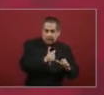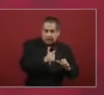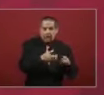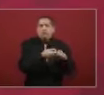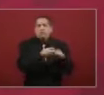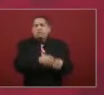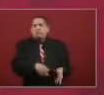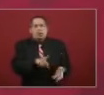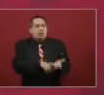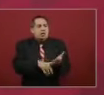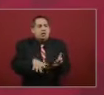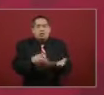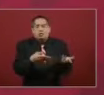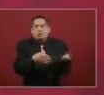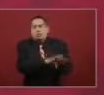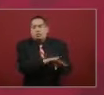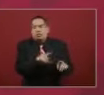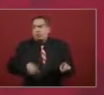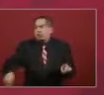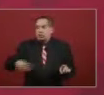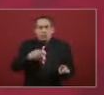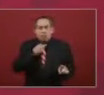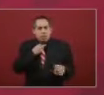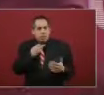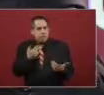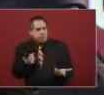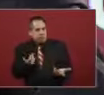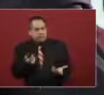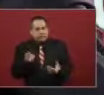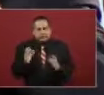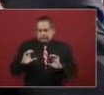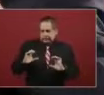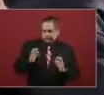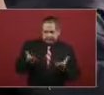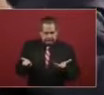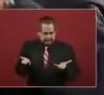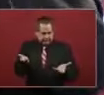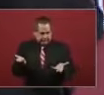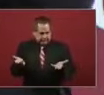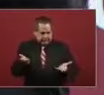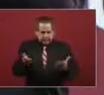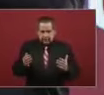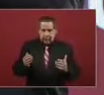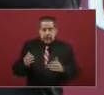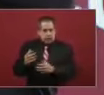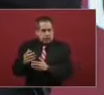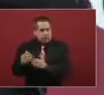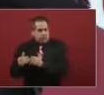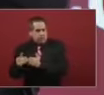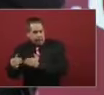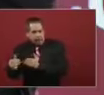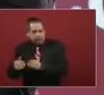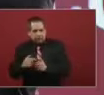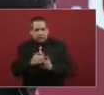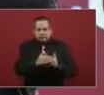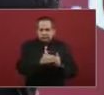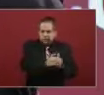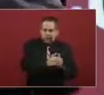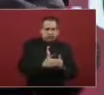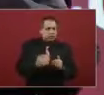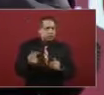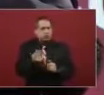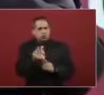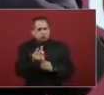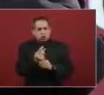afectamos las fuentes de trabajo. Entonces, tiene que ser un proceso ascendente de recuperación